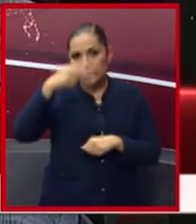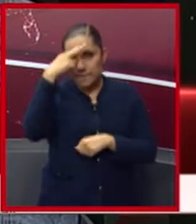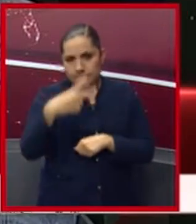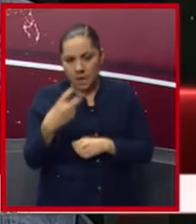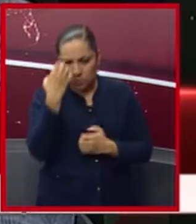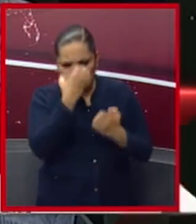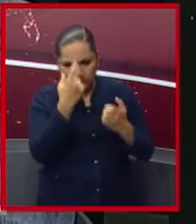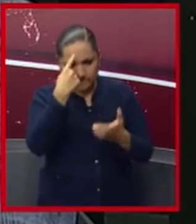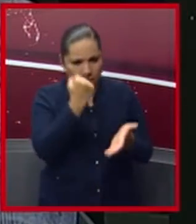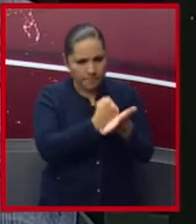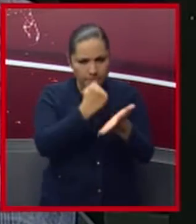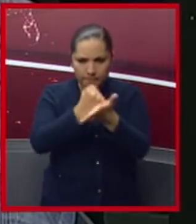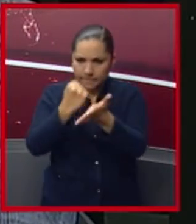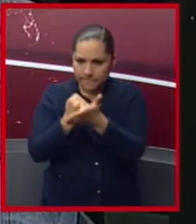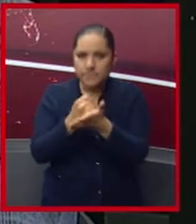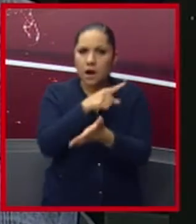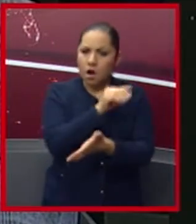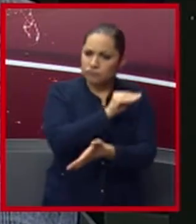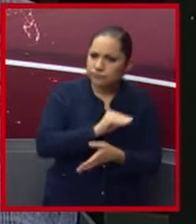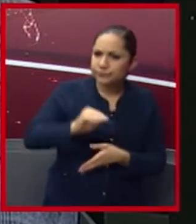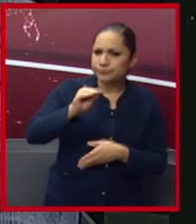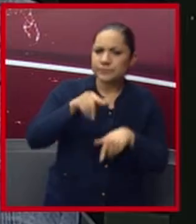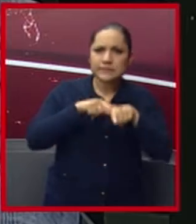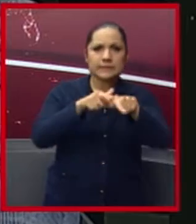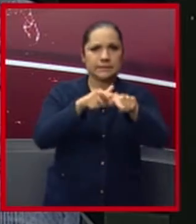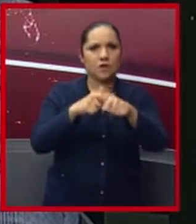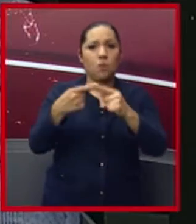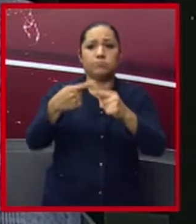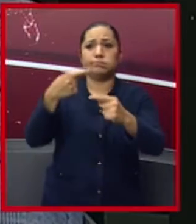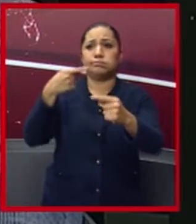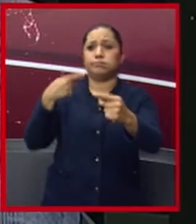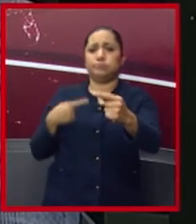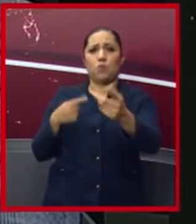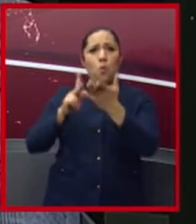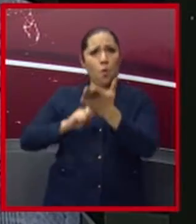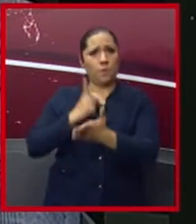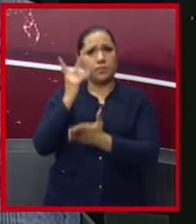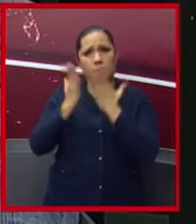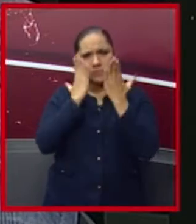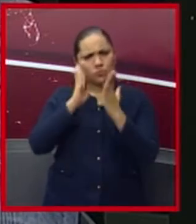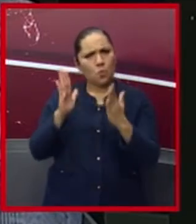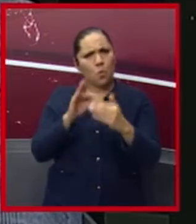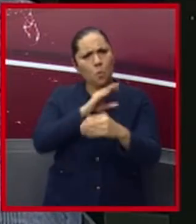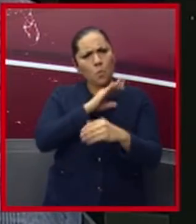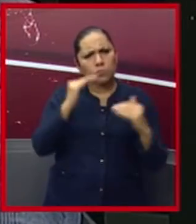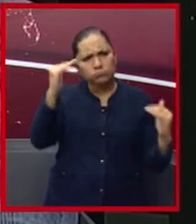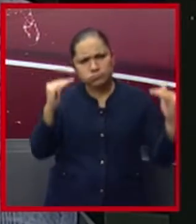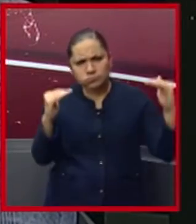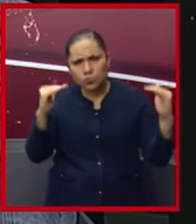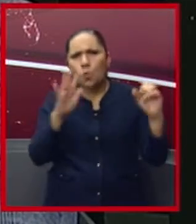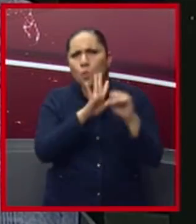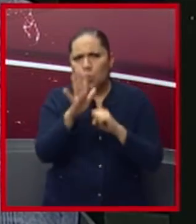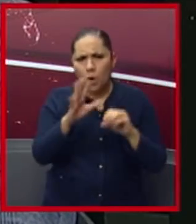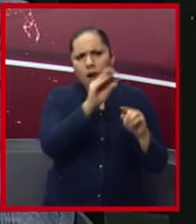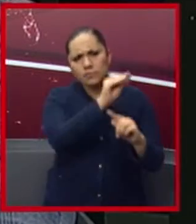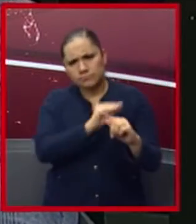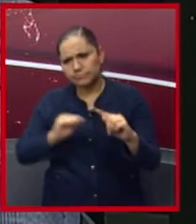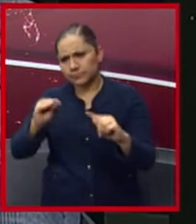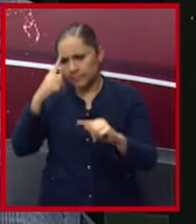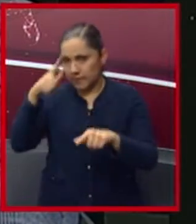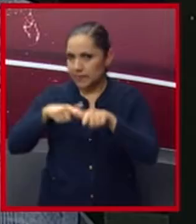en México. Es una medida sensible del pueblo de México, del gobierno de México, por supuesto, de los